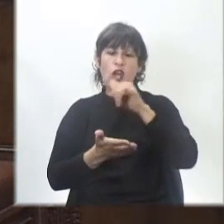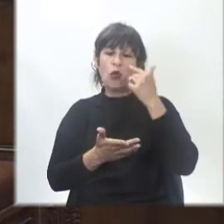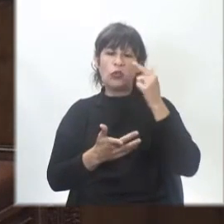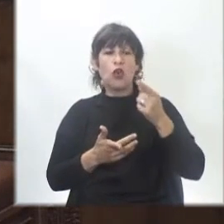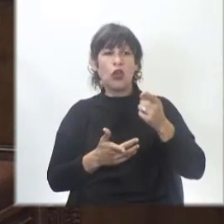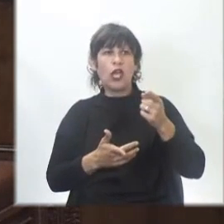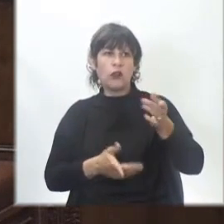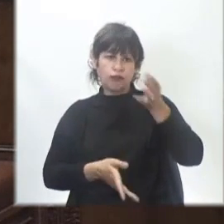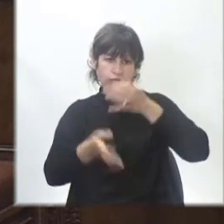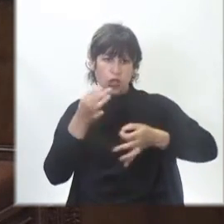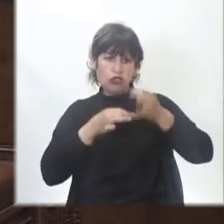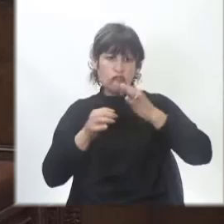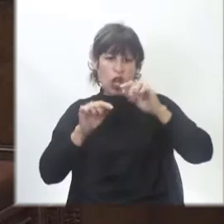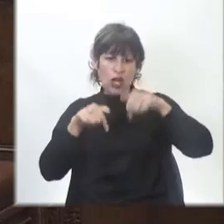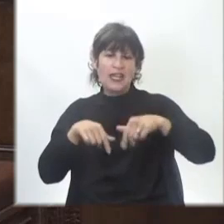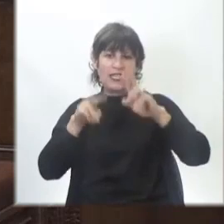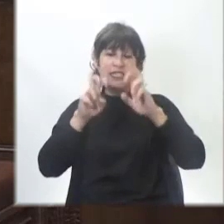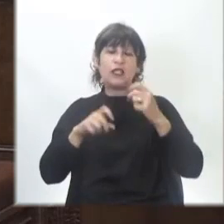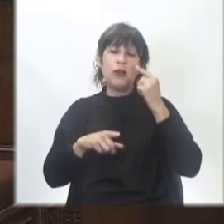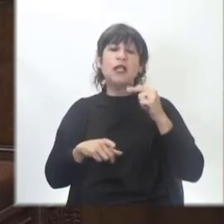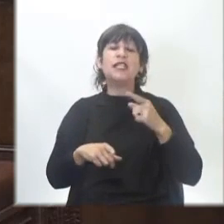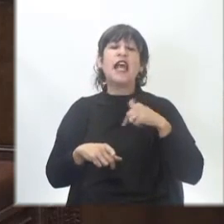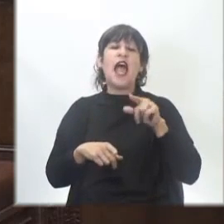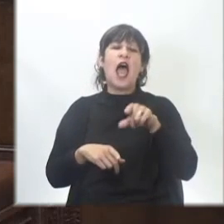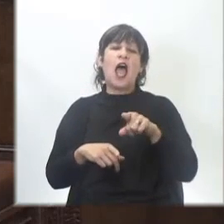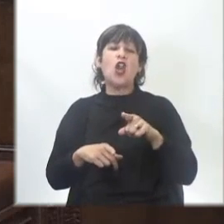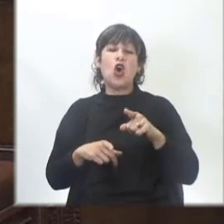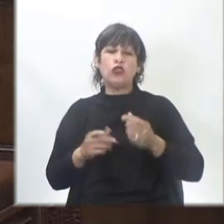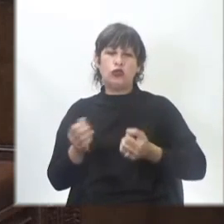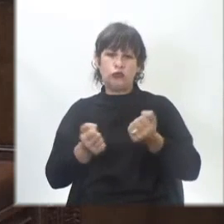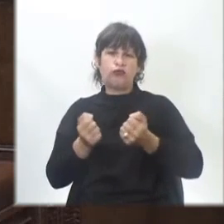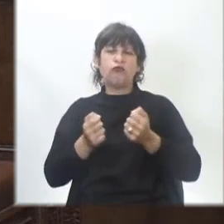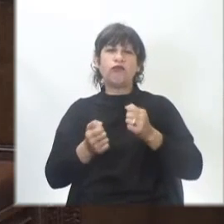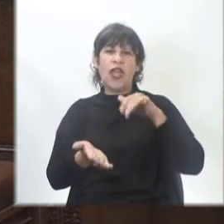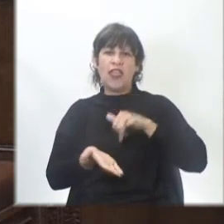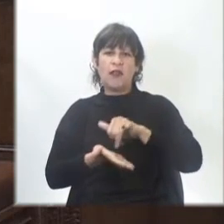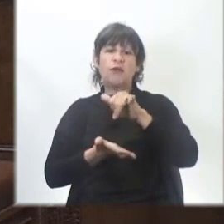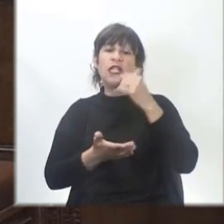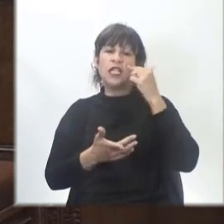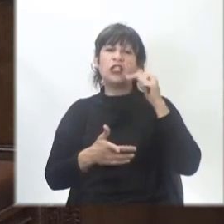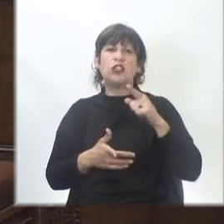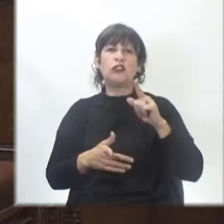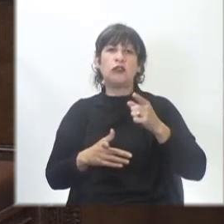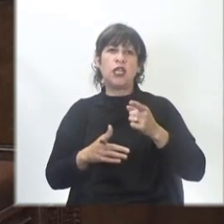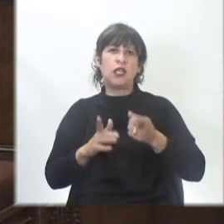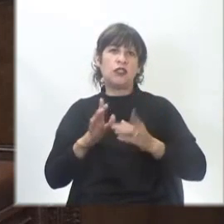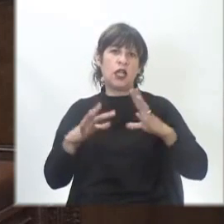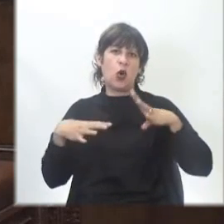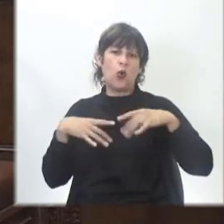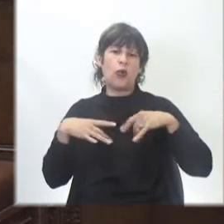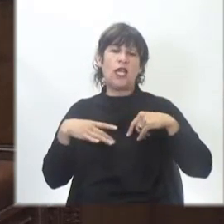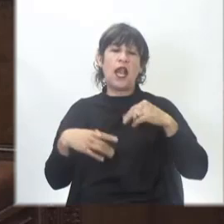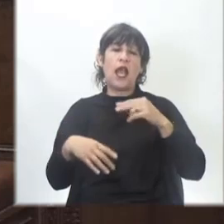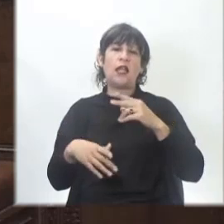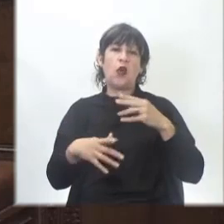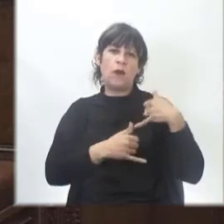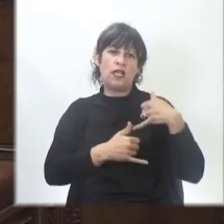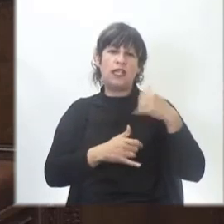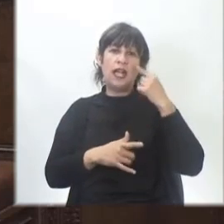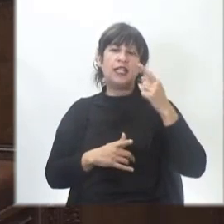tema, a los pilotos civiles, a los pilotos retirados militares, a los